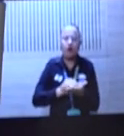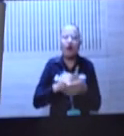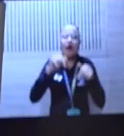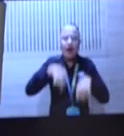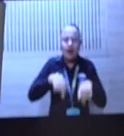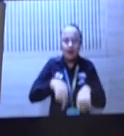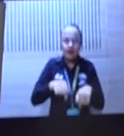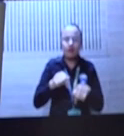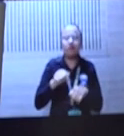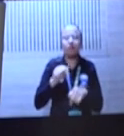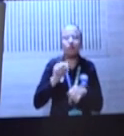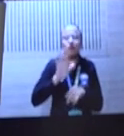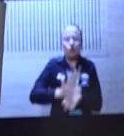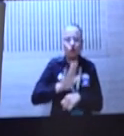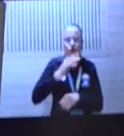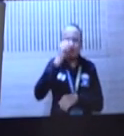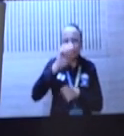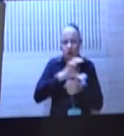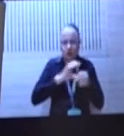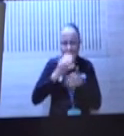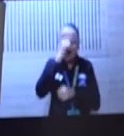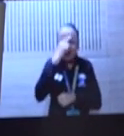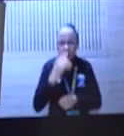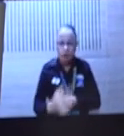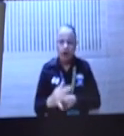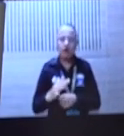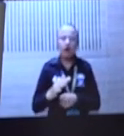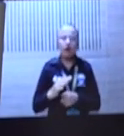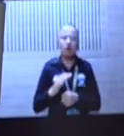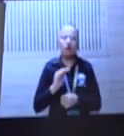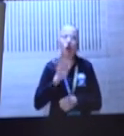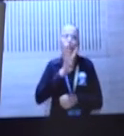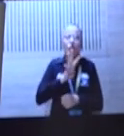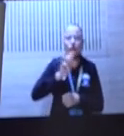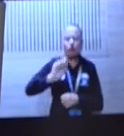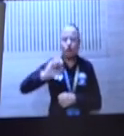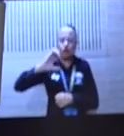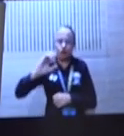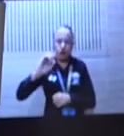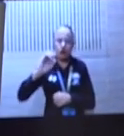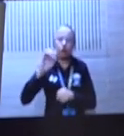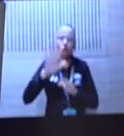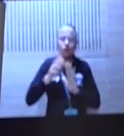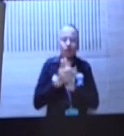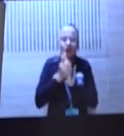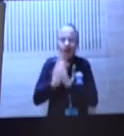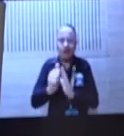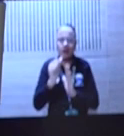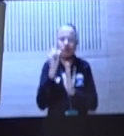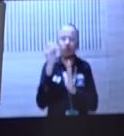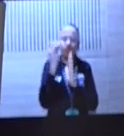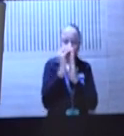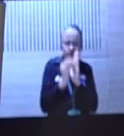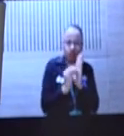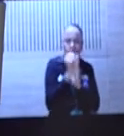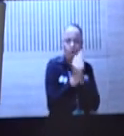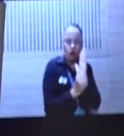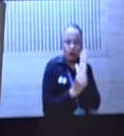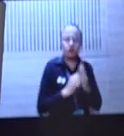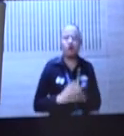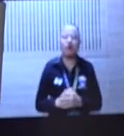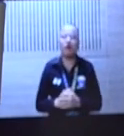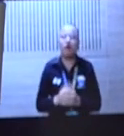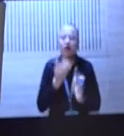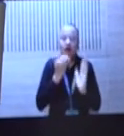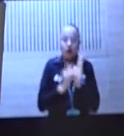de programación nosotros cada programador que sale de aquí no avanza quinto sexto semestre y ya está contratado en el exterior si